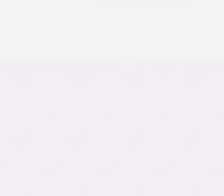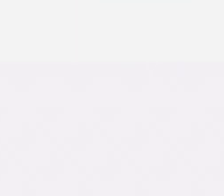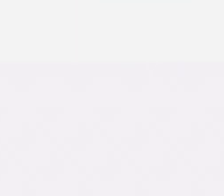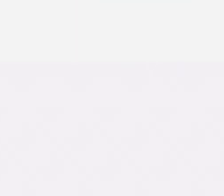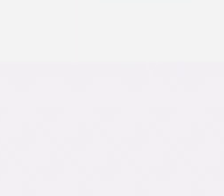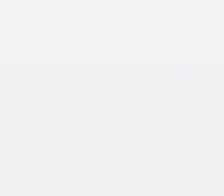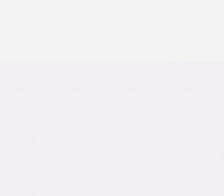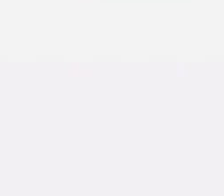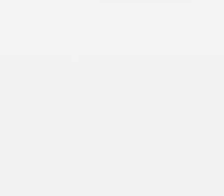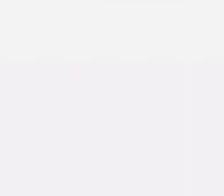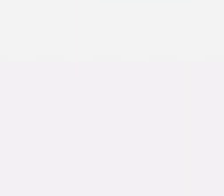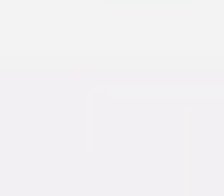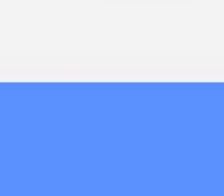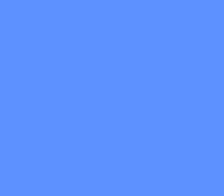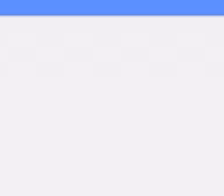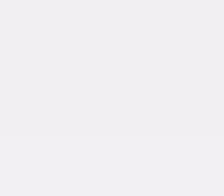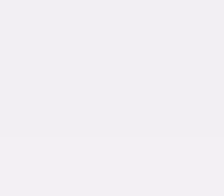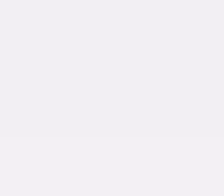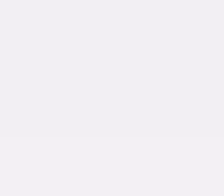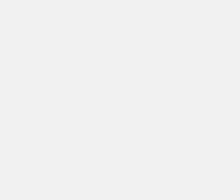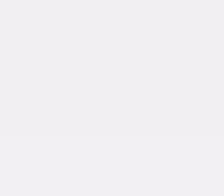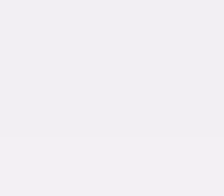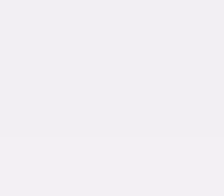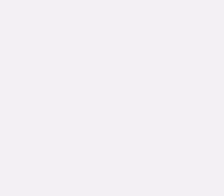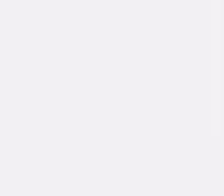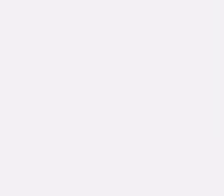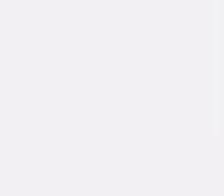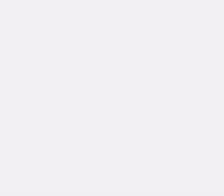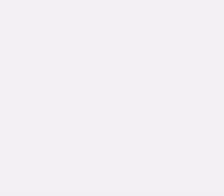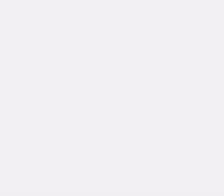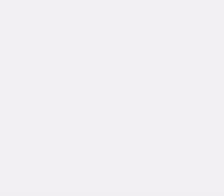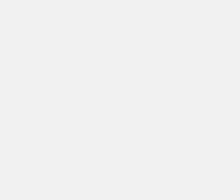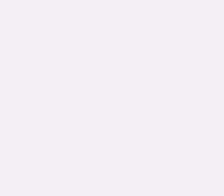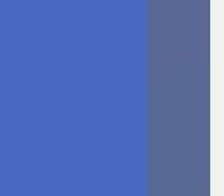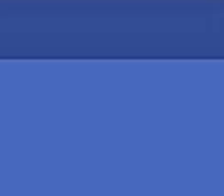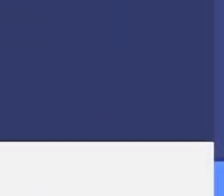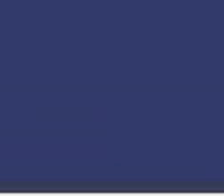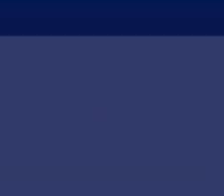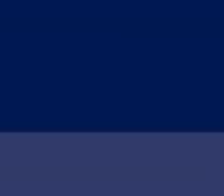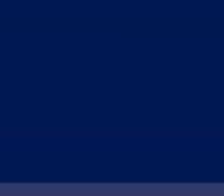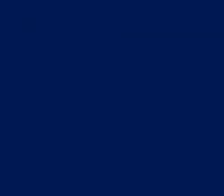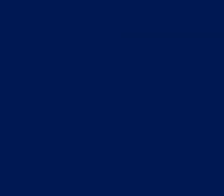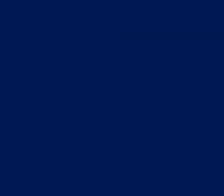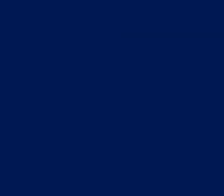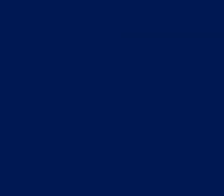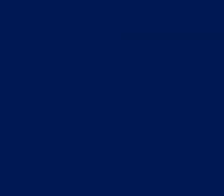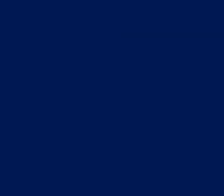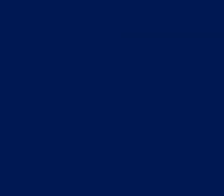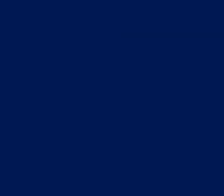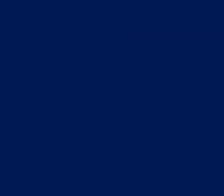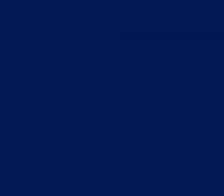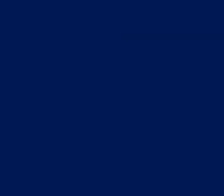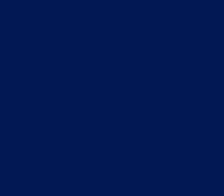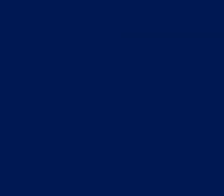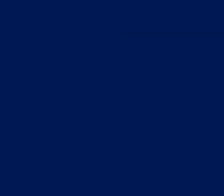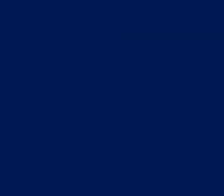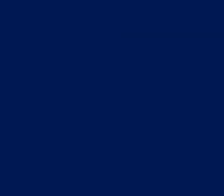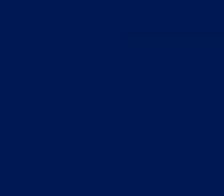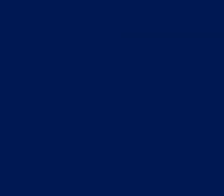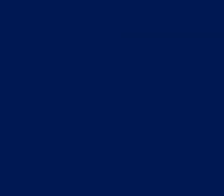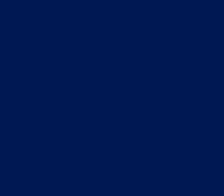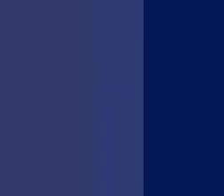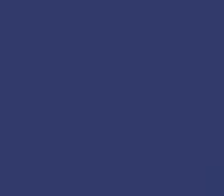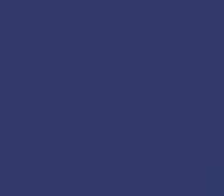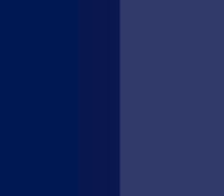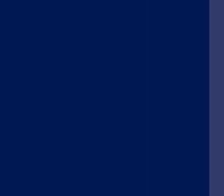derechos, deberes y garantías del pueblo nicaragüense. Derechos sociales. Artículo 81 de la Constitución Política